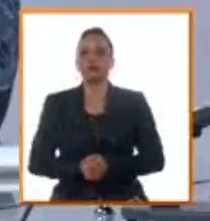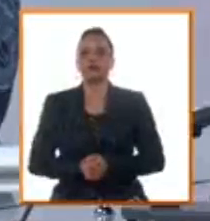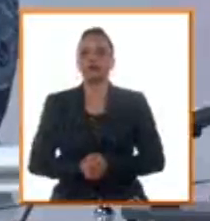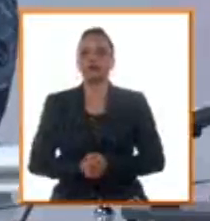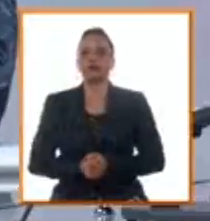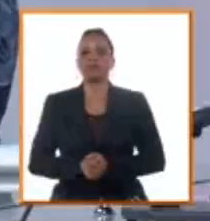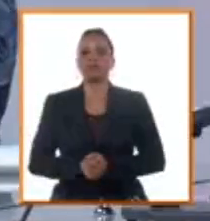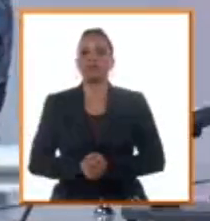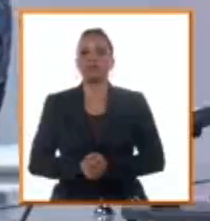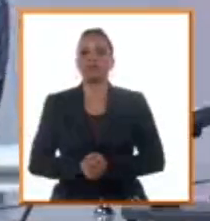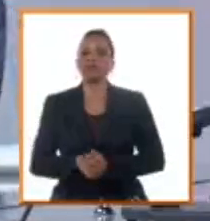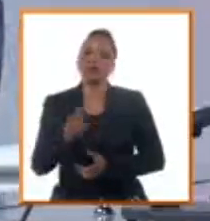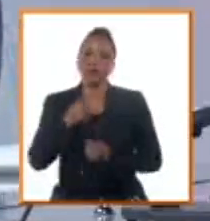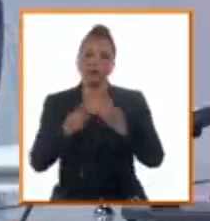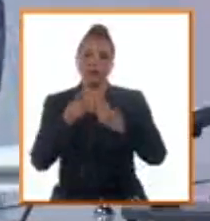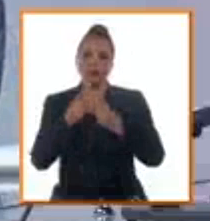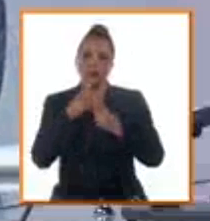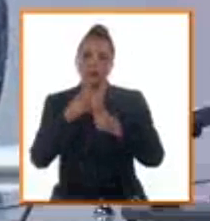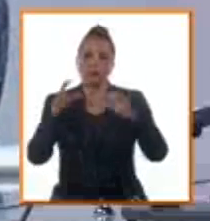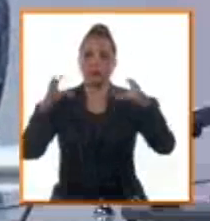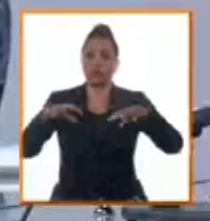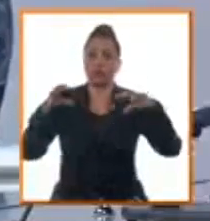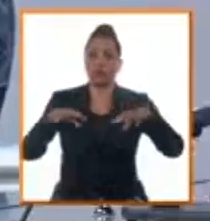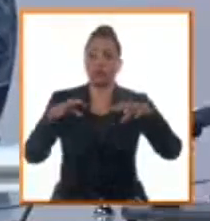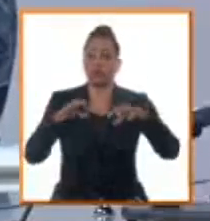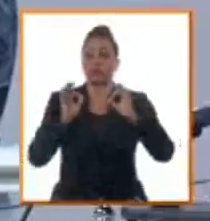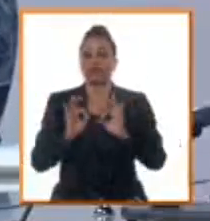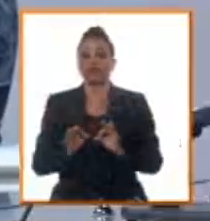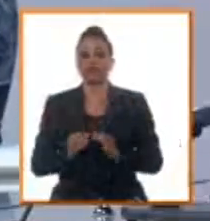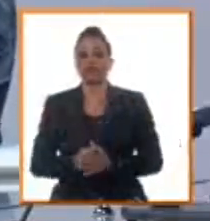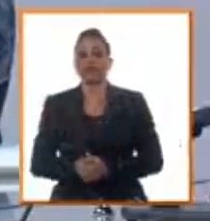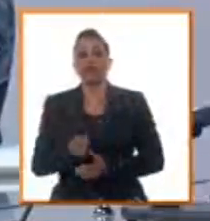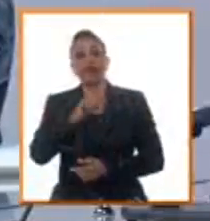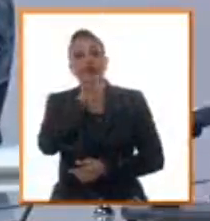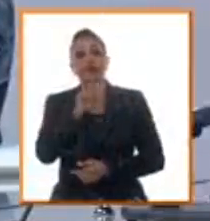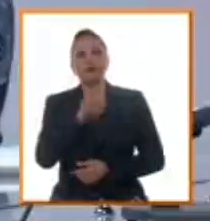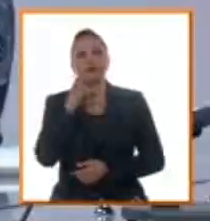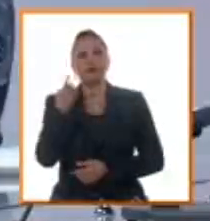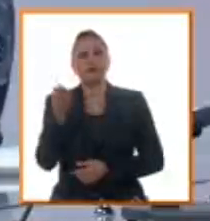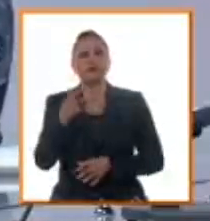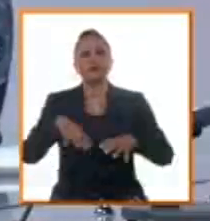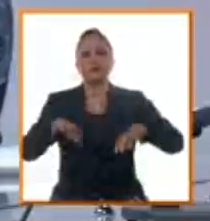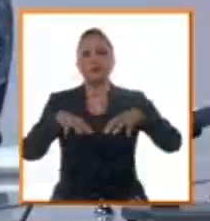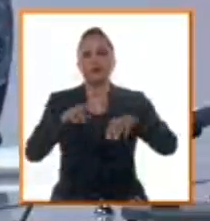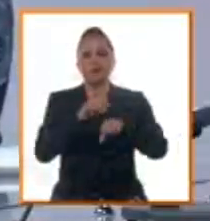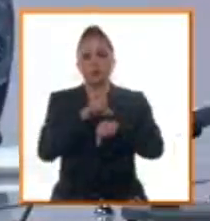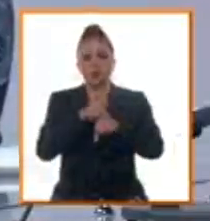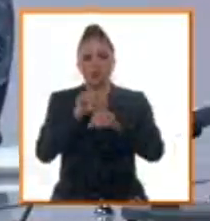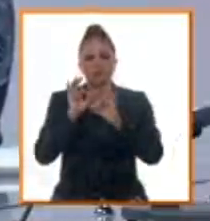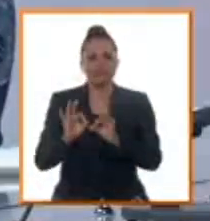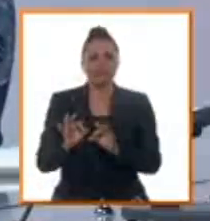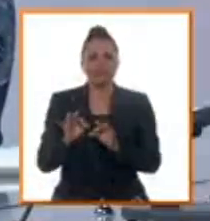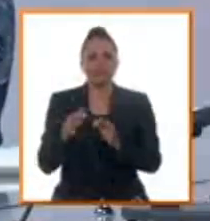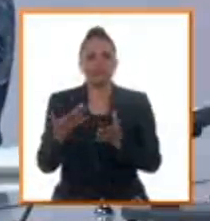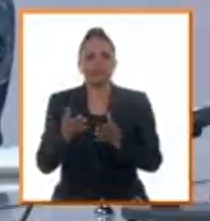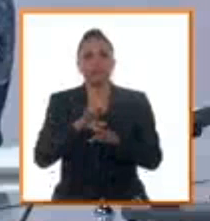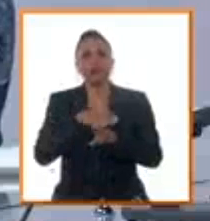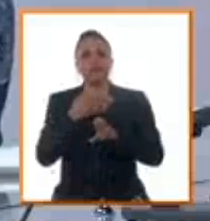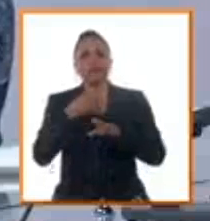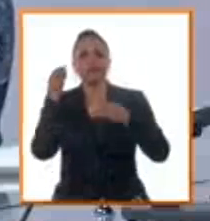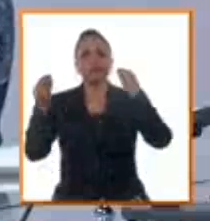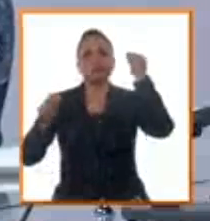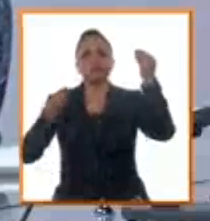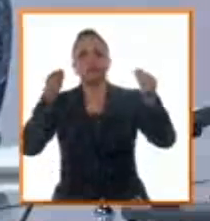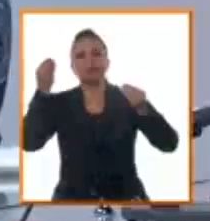si llueve demasiado, pues se desborda naturalmente. Quiero saber cuál es la situación en este minuto y quizás después analizar un poquito